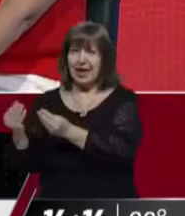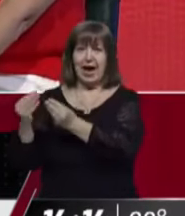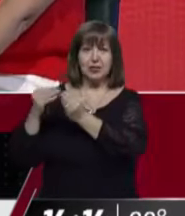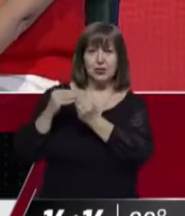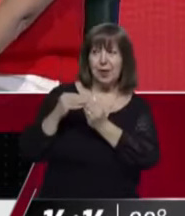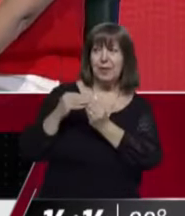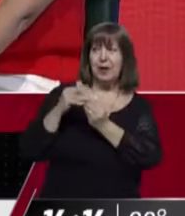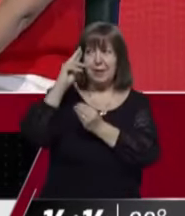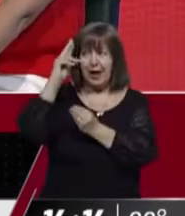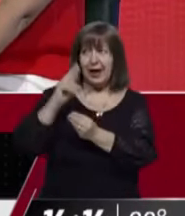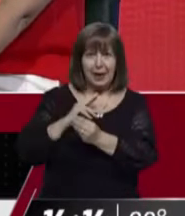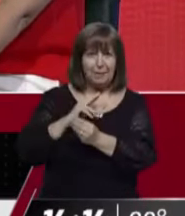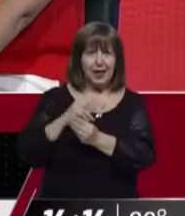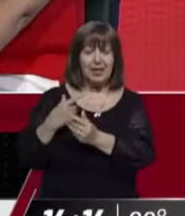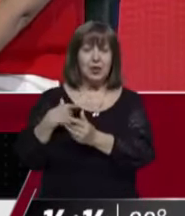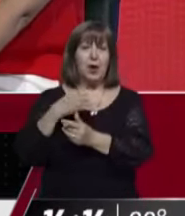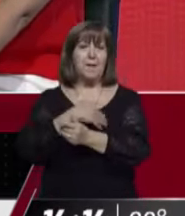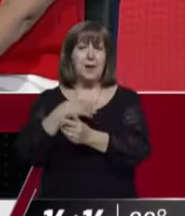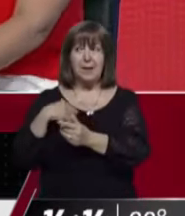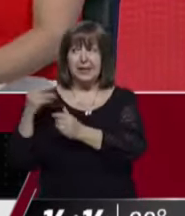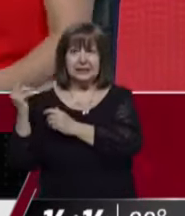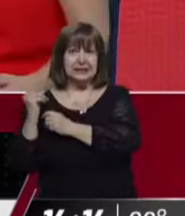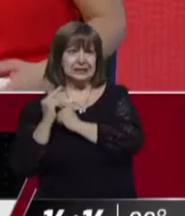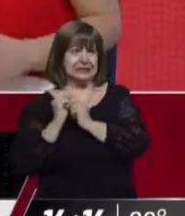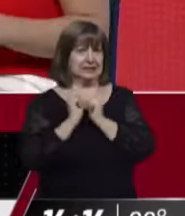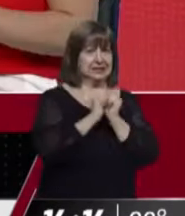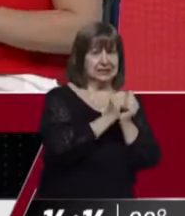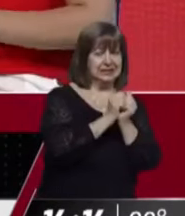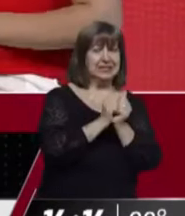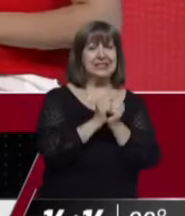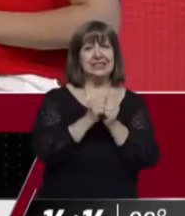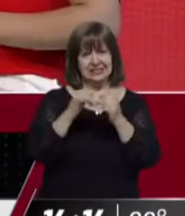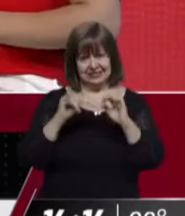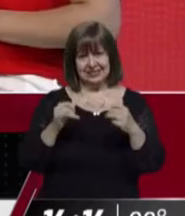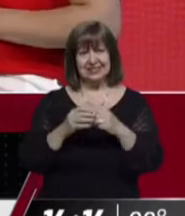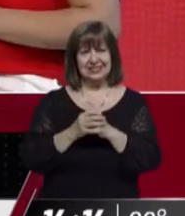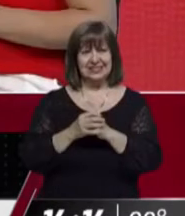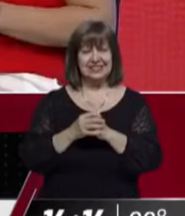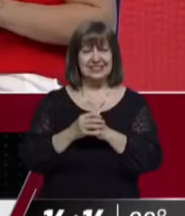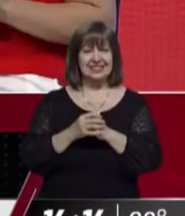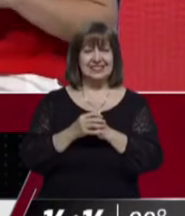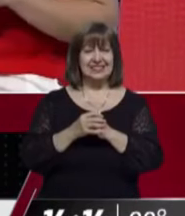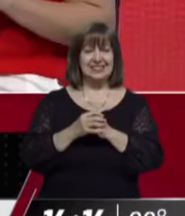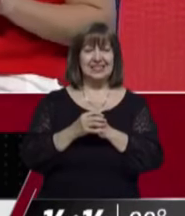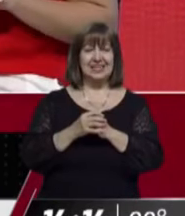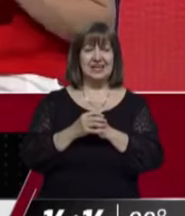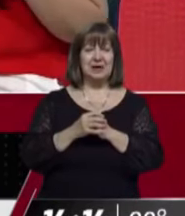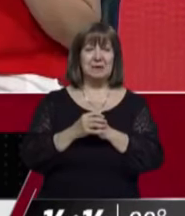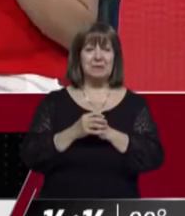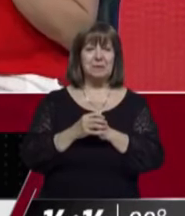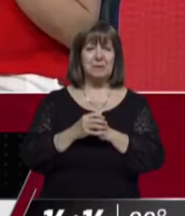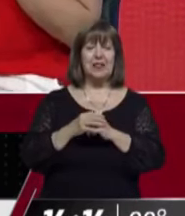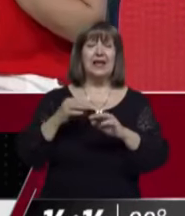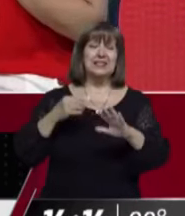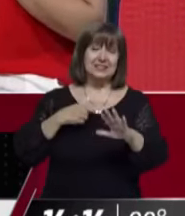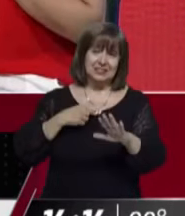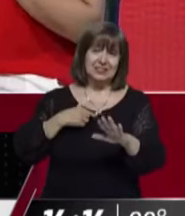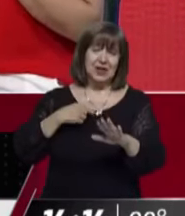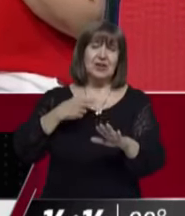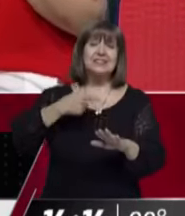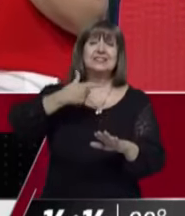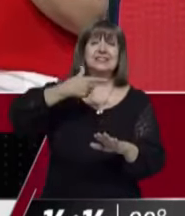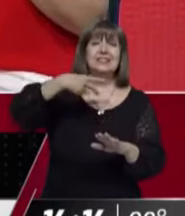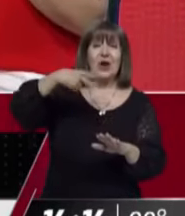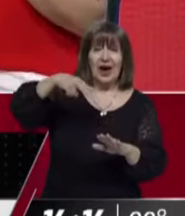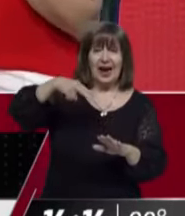respeto, un poco para decir, bueno, está Don acá, pero está la familia también. Y yo me quedé pensando en otra cosa, Marisol y Donna, esas